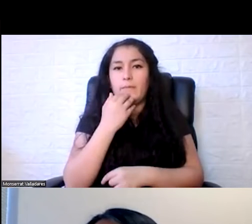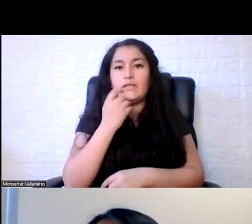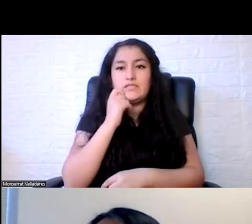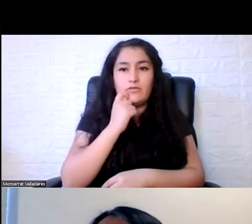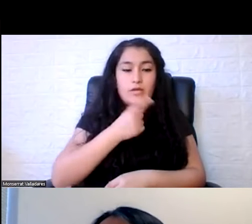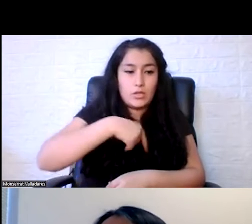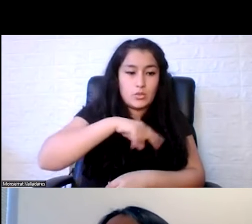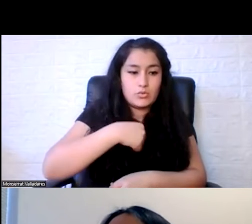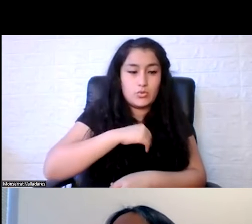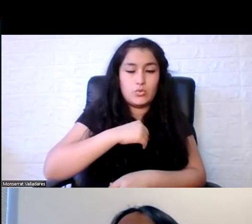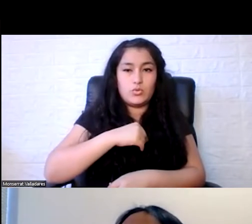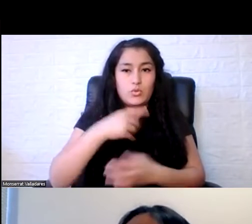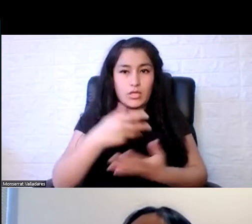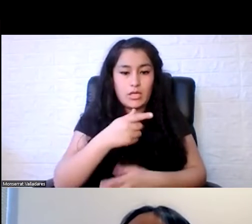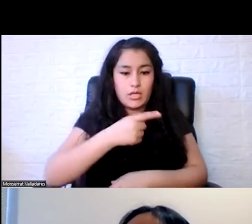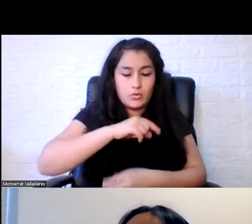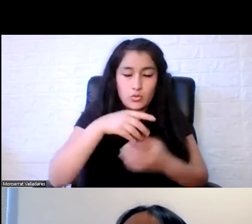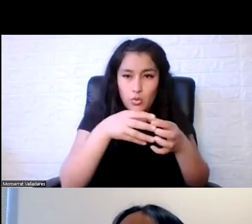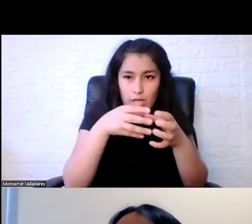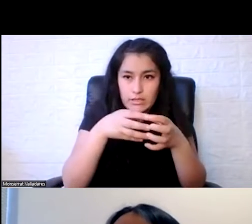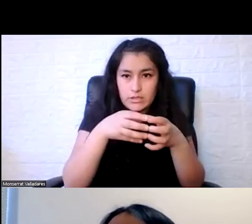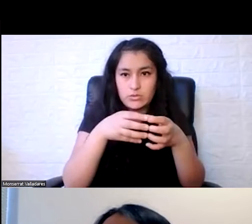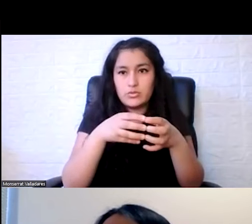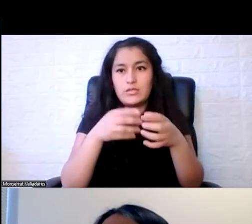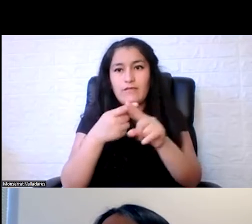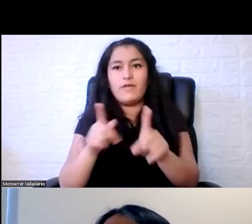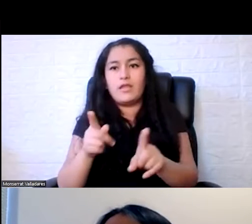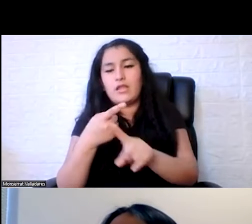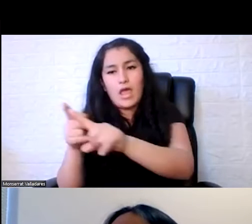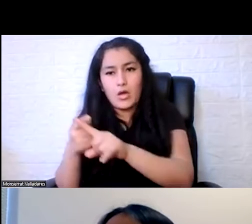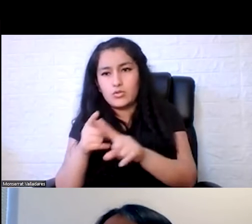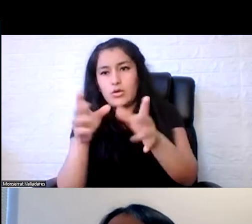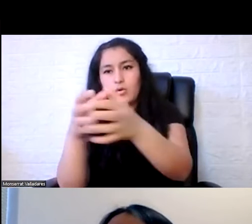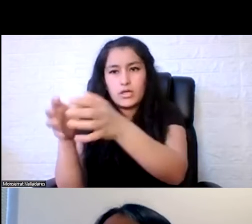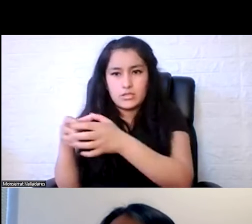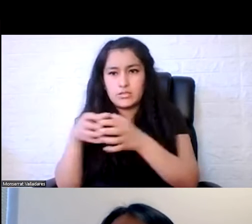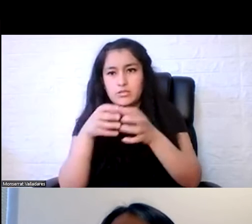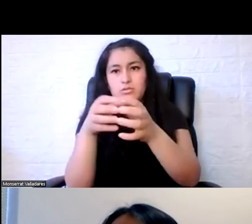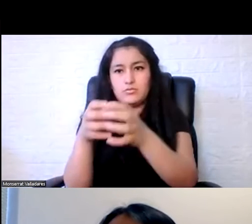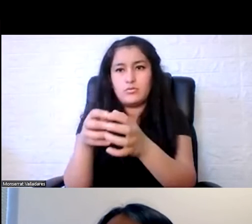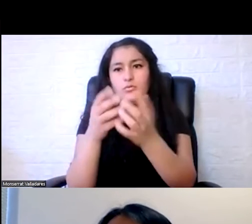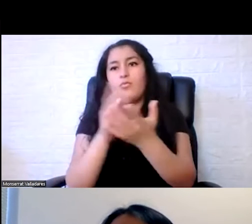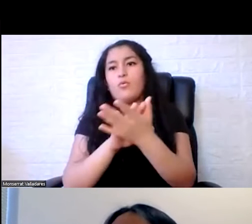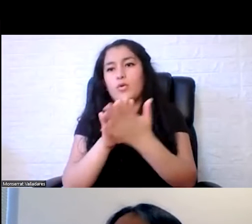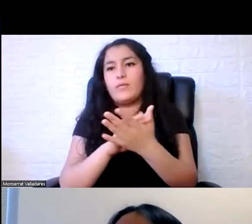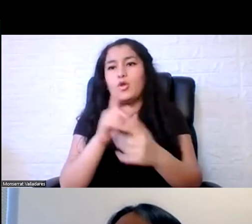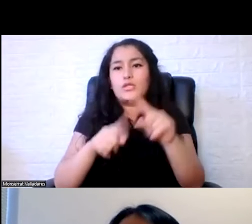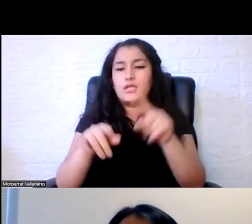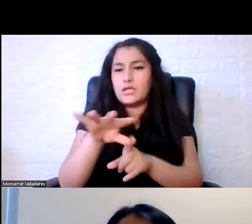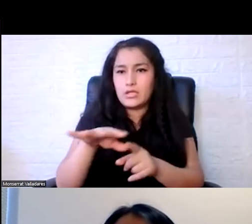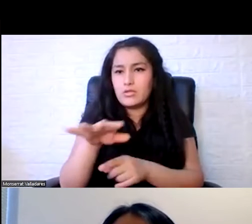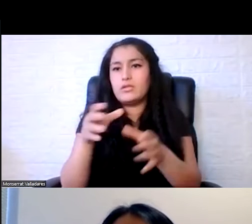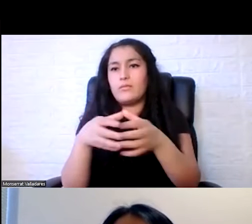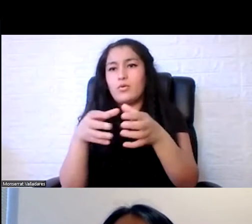nos distingue a nosotros como organización también de las otras organizaciones que son los LOF, territorios y comunidades y organizaciones mapuche también con